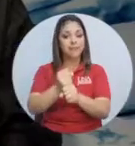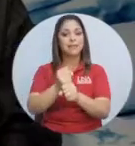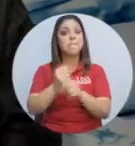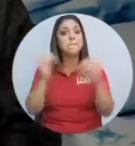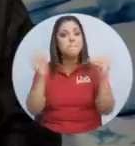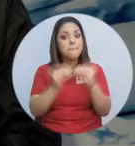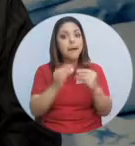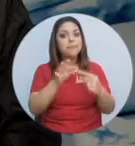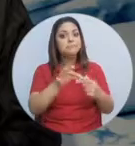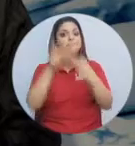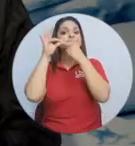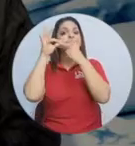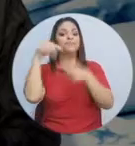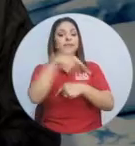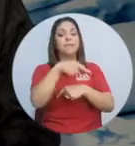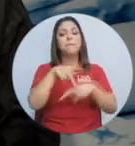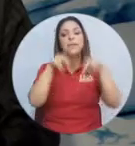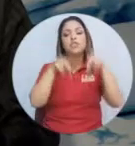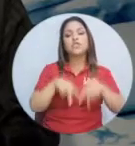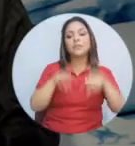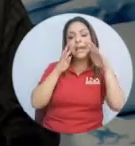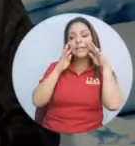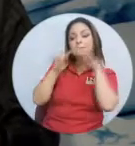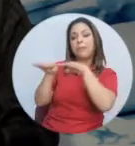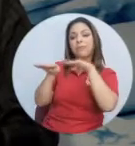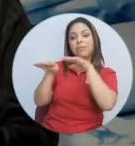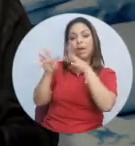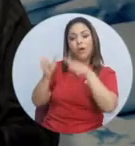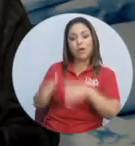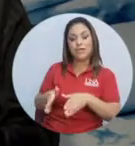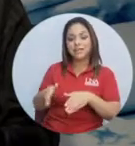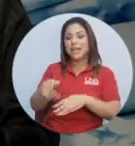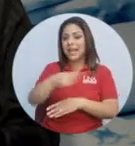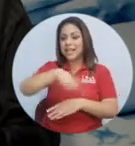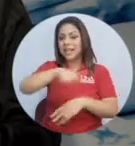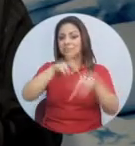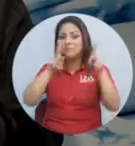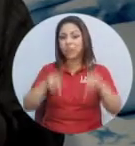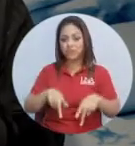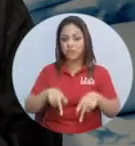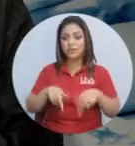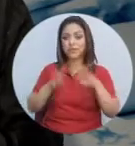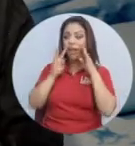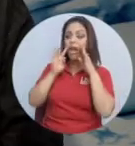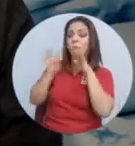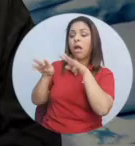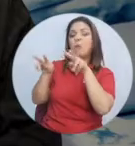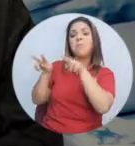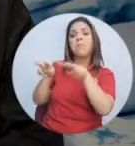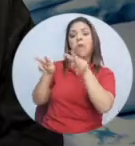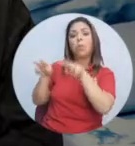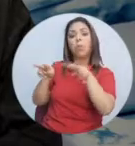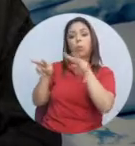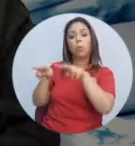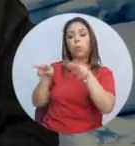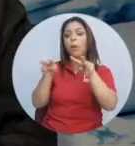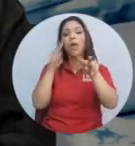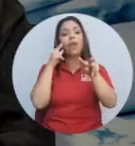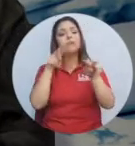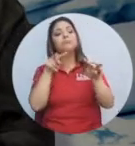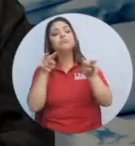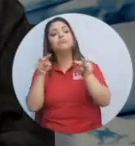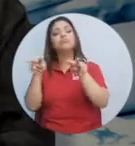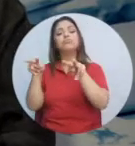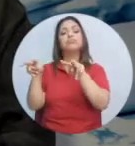los espectadores, Sí, claro. con estas personas que están viendo lo que está ocurriendo, tienen un papel preponderante